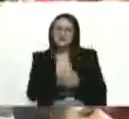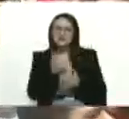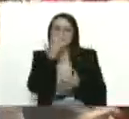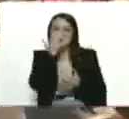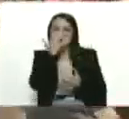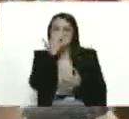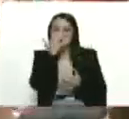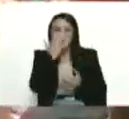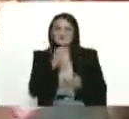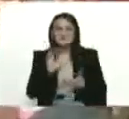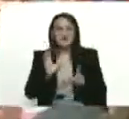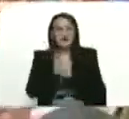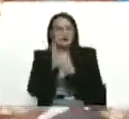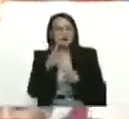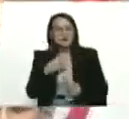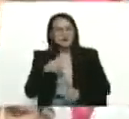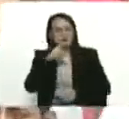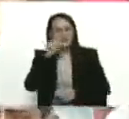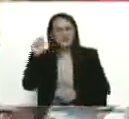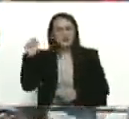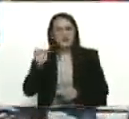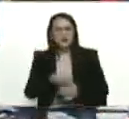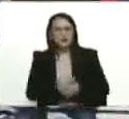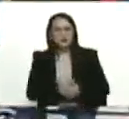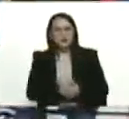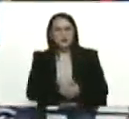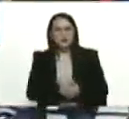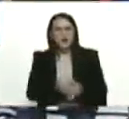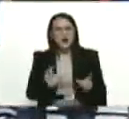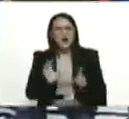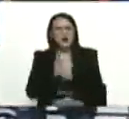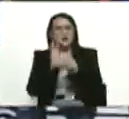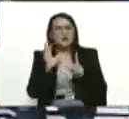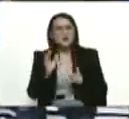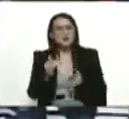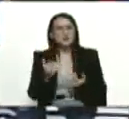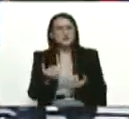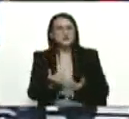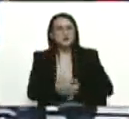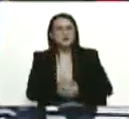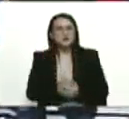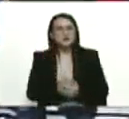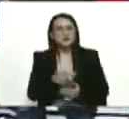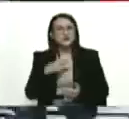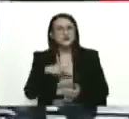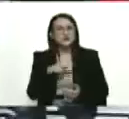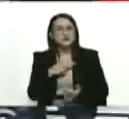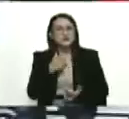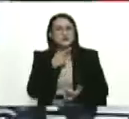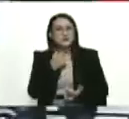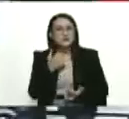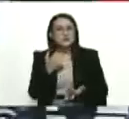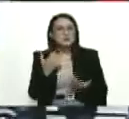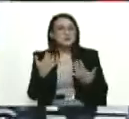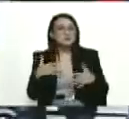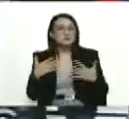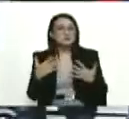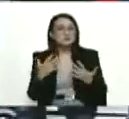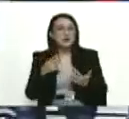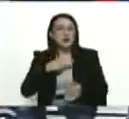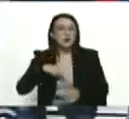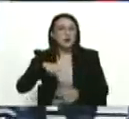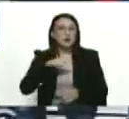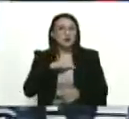y acusan al presidente Maduro, y acusan a este que está aquí. Nosotros preferimos 1.000.000 de veces que nos acusen a